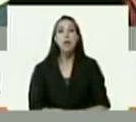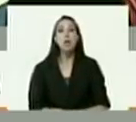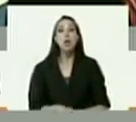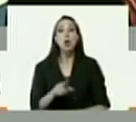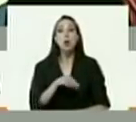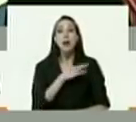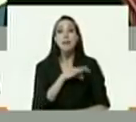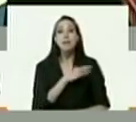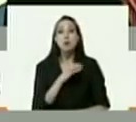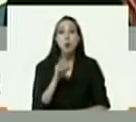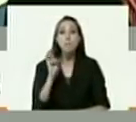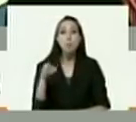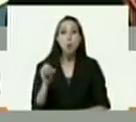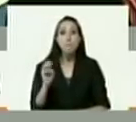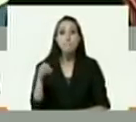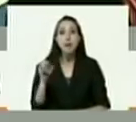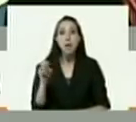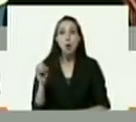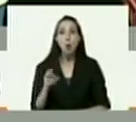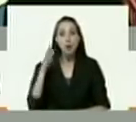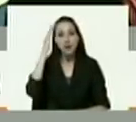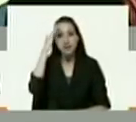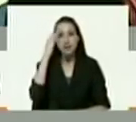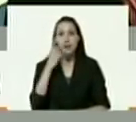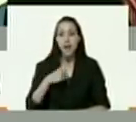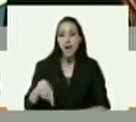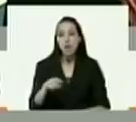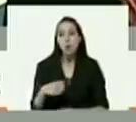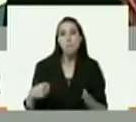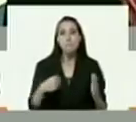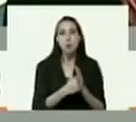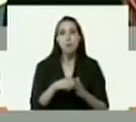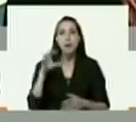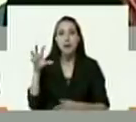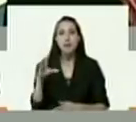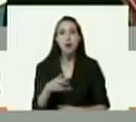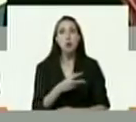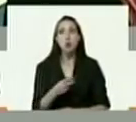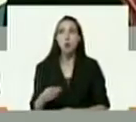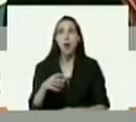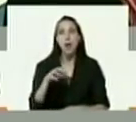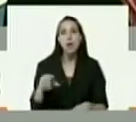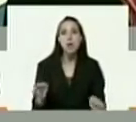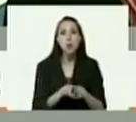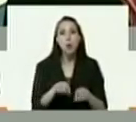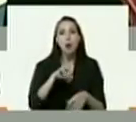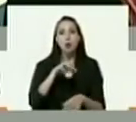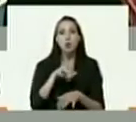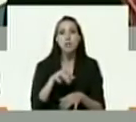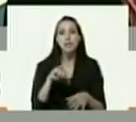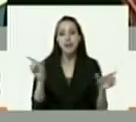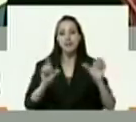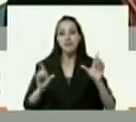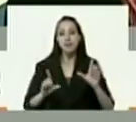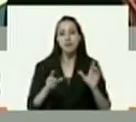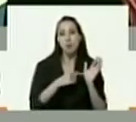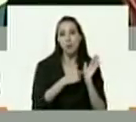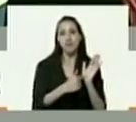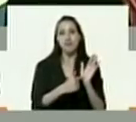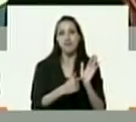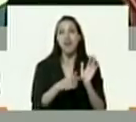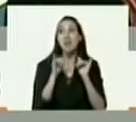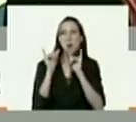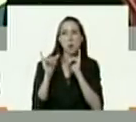Porque ellos, como les dije, los que estaban dando el golpe de Estado no eran los títeres que salieron en televisión, eran ellos desde Estados